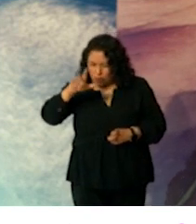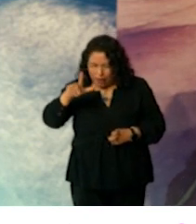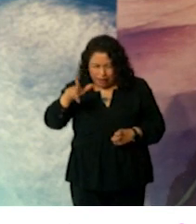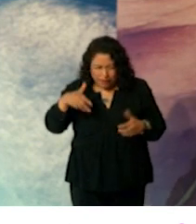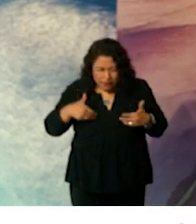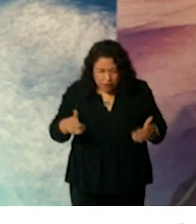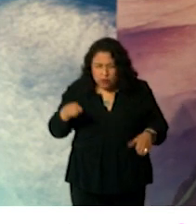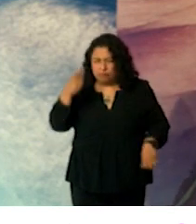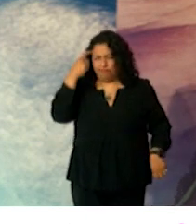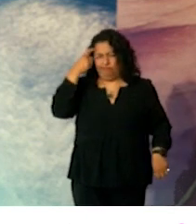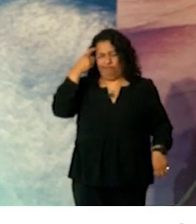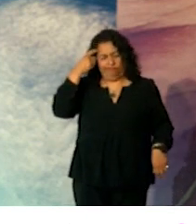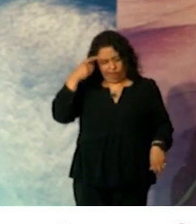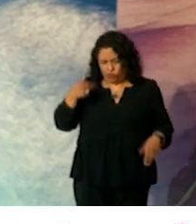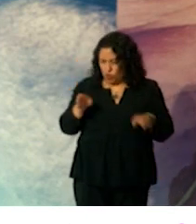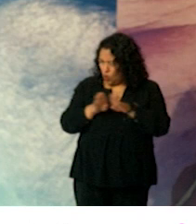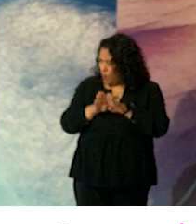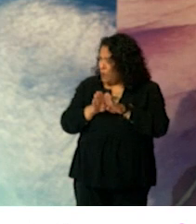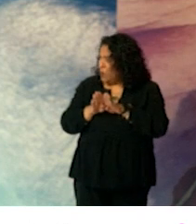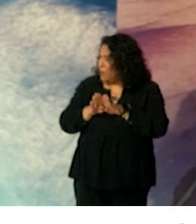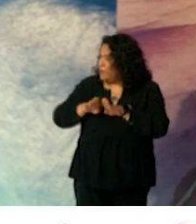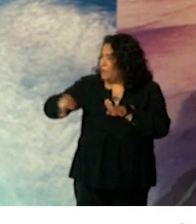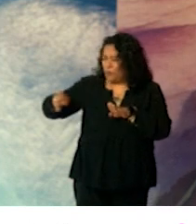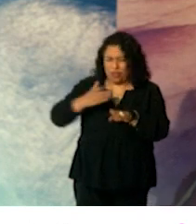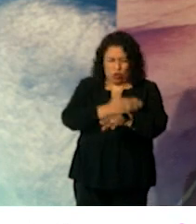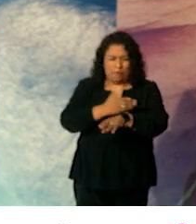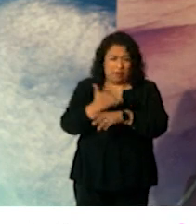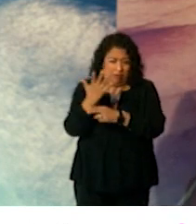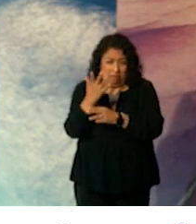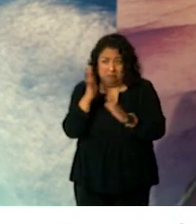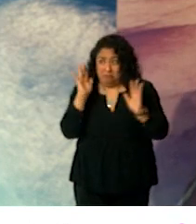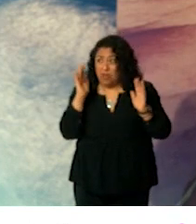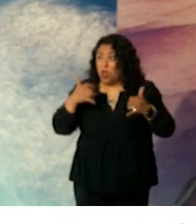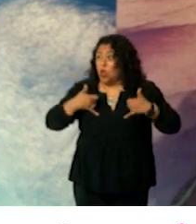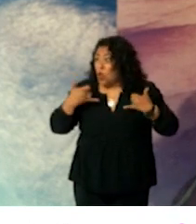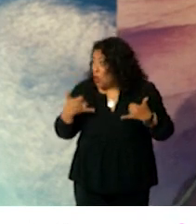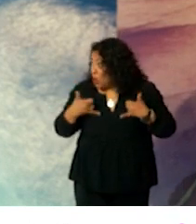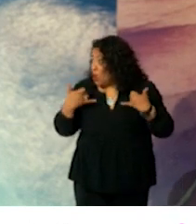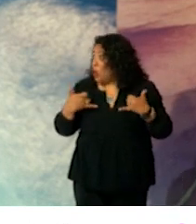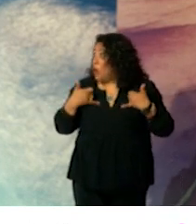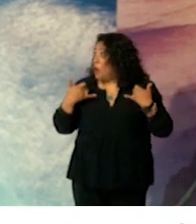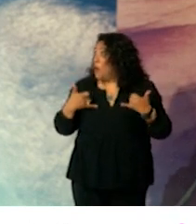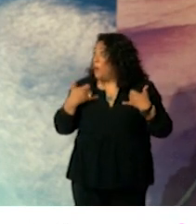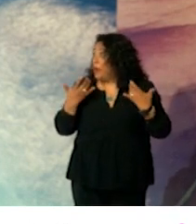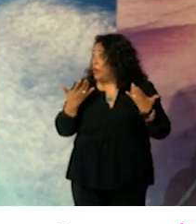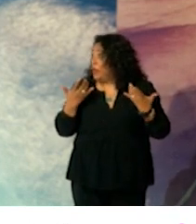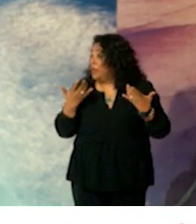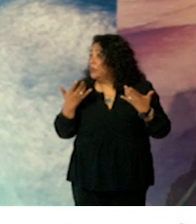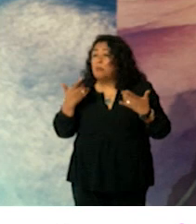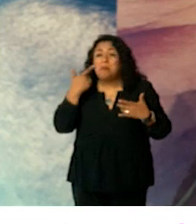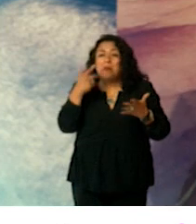parte de que, cómo nos dice la compañera de que las juventudes nos vemos a los blogueros, etcétera, y no